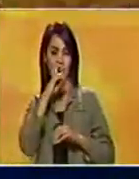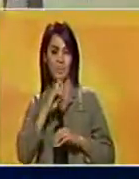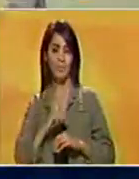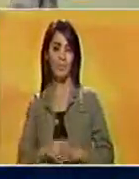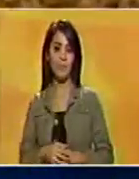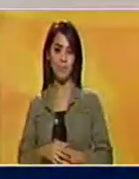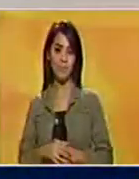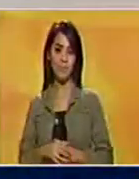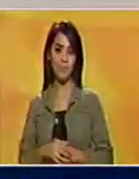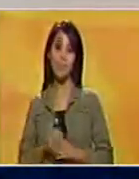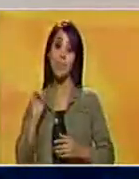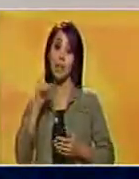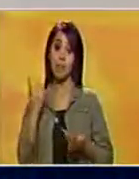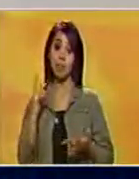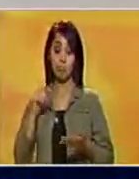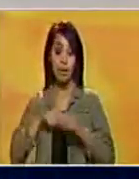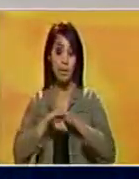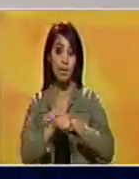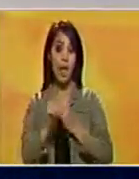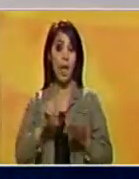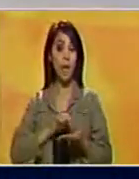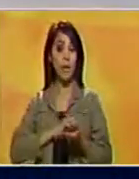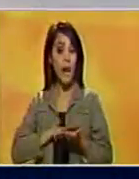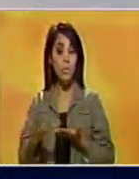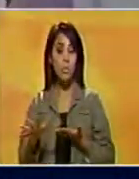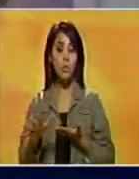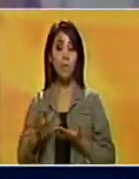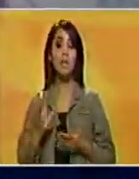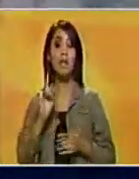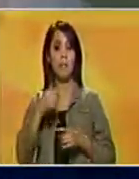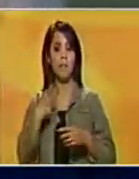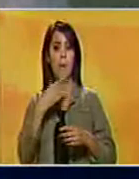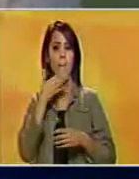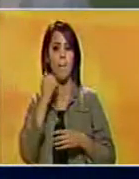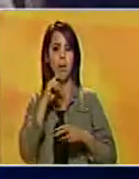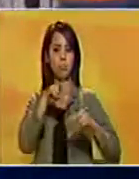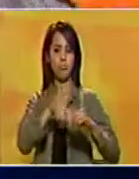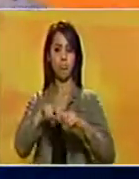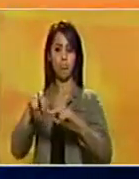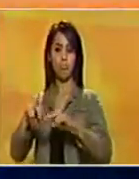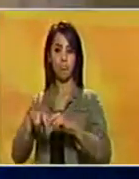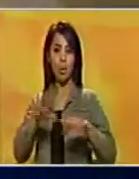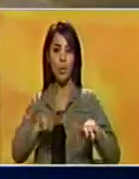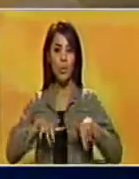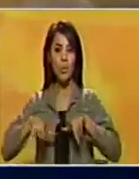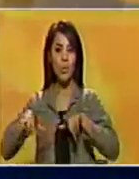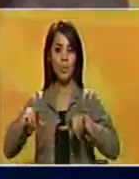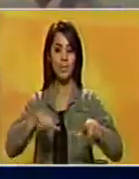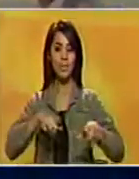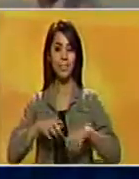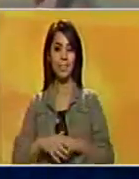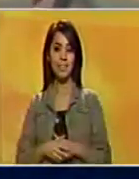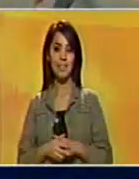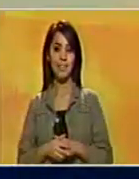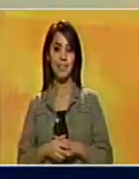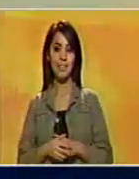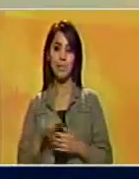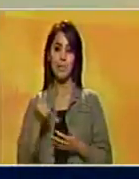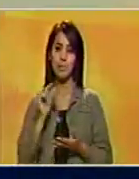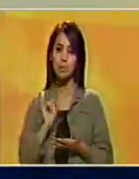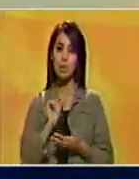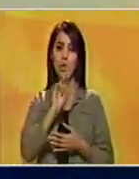general será gratuita, habrá una zona VIP con vista del escenario situado a orillas de la Bahía de Vizcaya, cuyos precios serán a partir